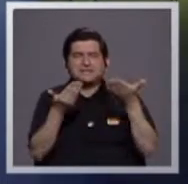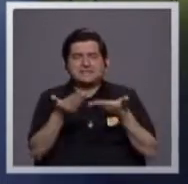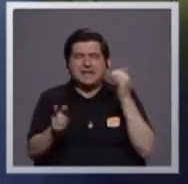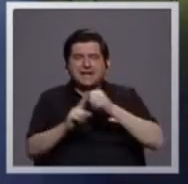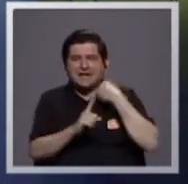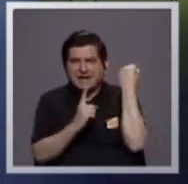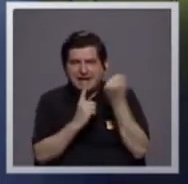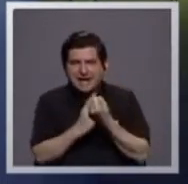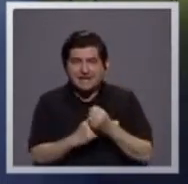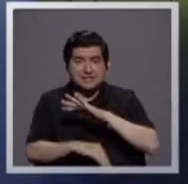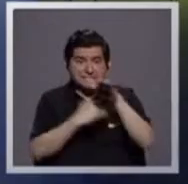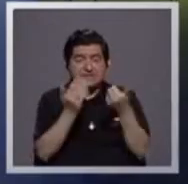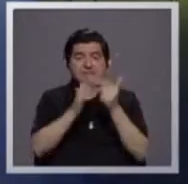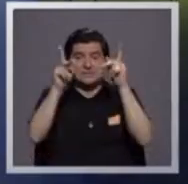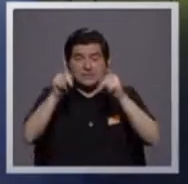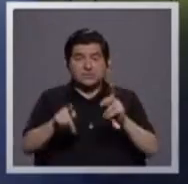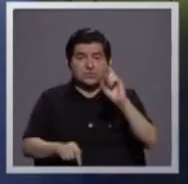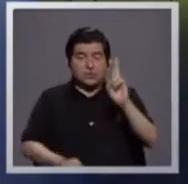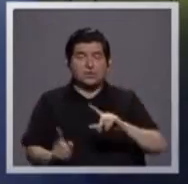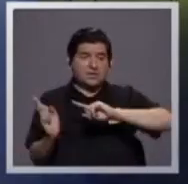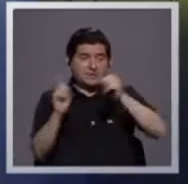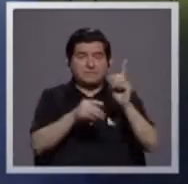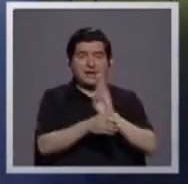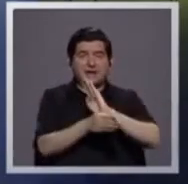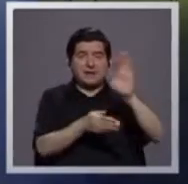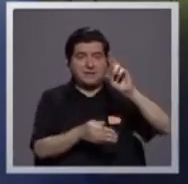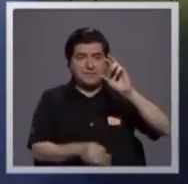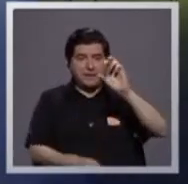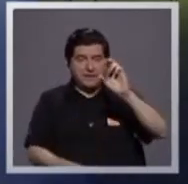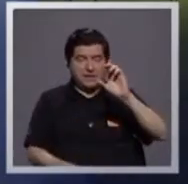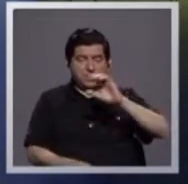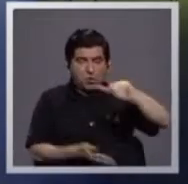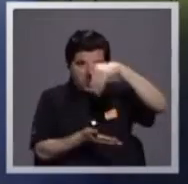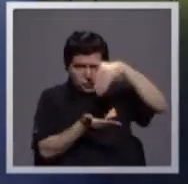punto a donde si todos los costarricenses van al Banco Central y cogen los colones que tienen,